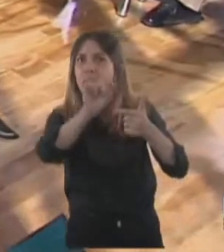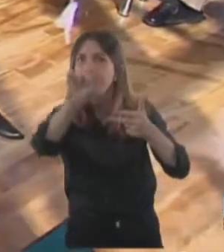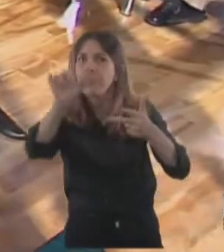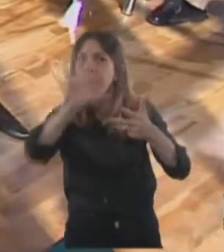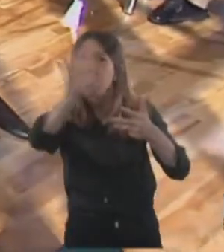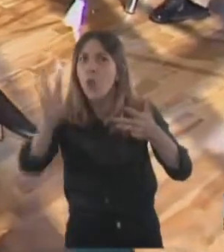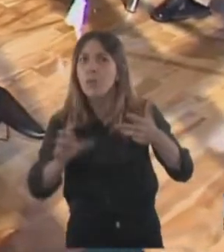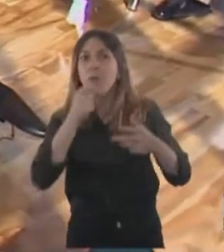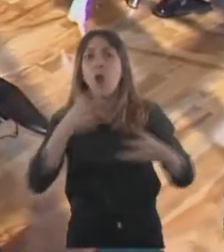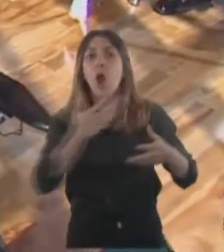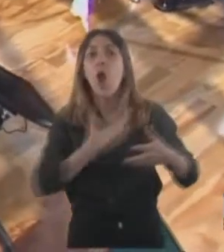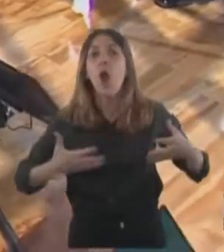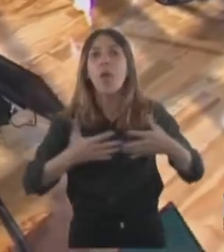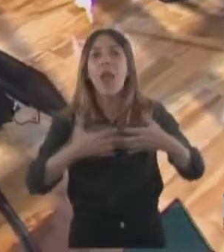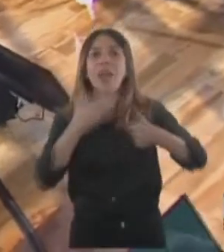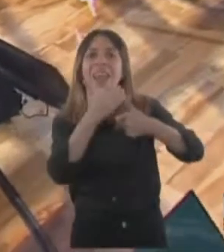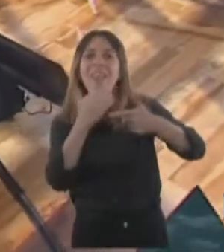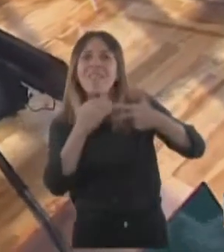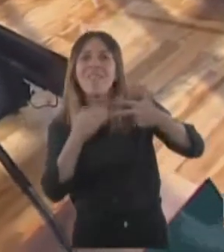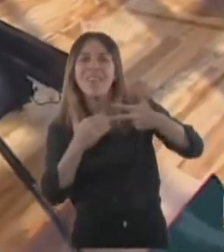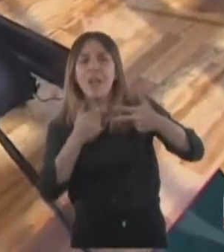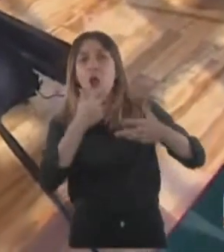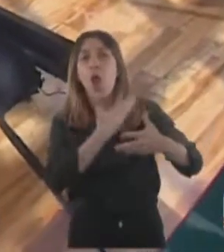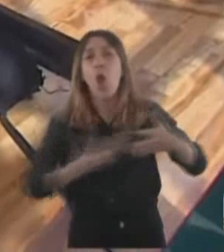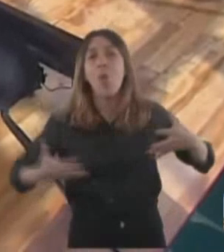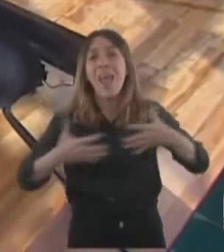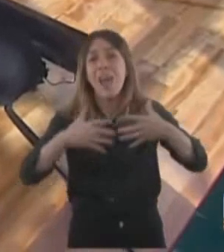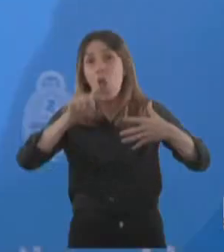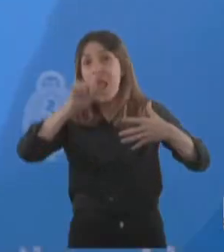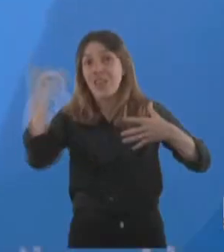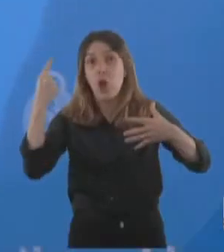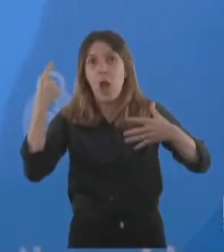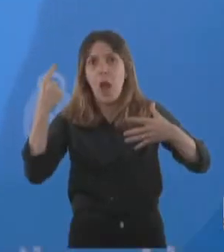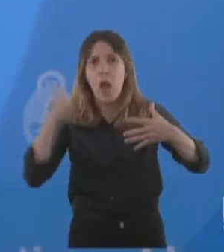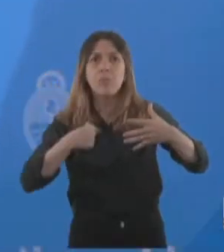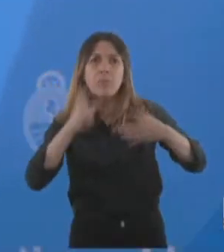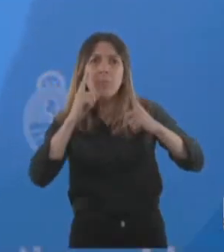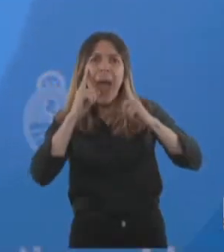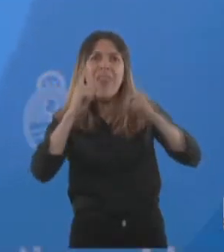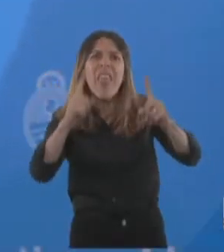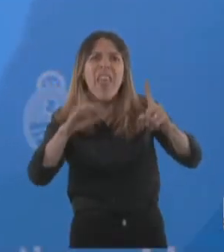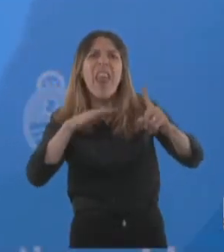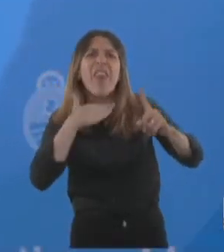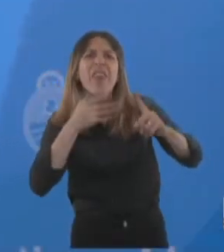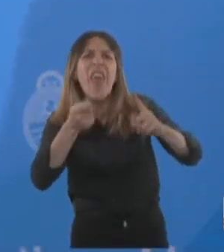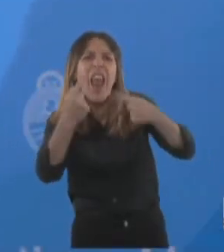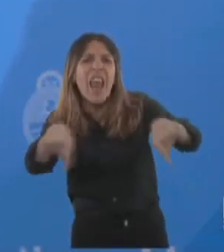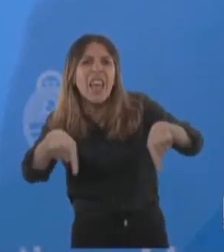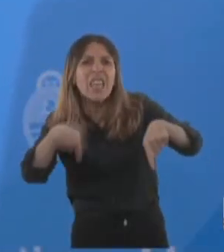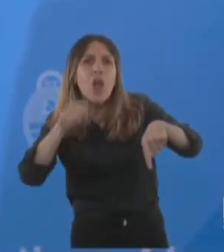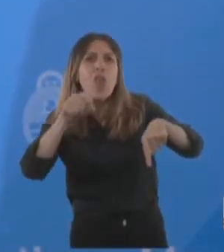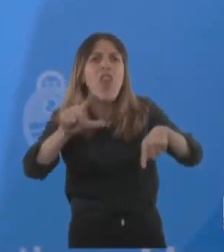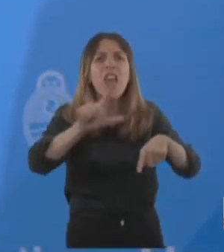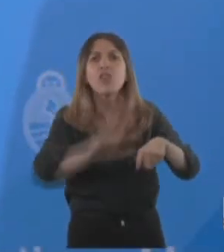El gobierno nacional haciéndose cargo de los que llamamos delitos federales, los gobiernos provinciales haciéndose de